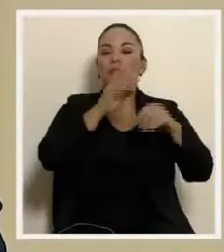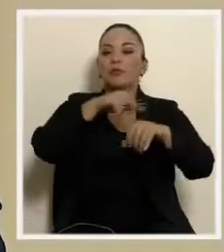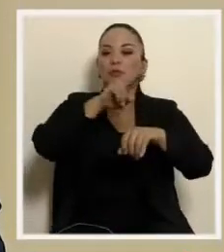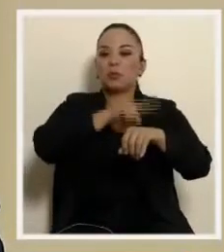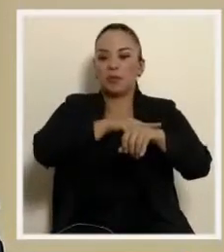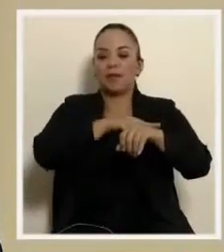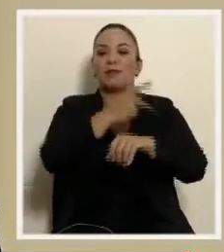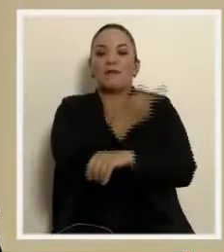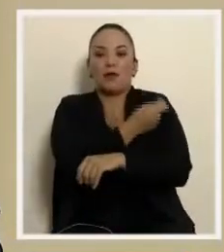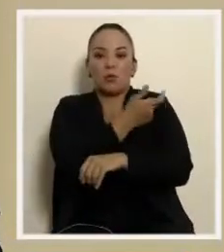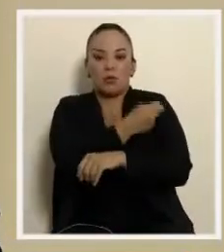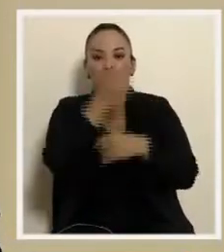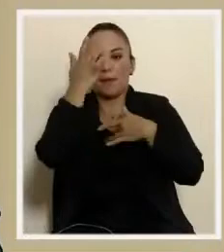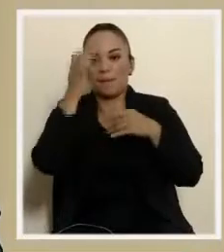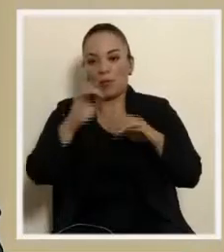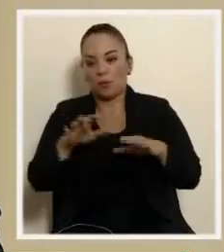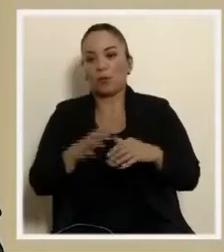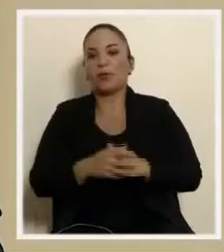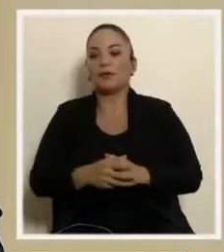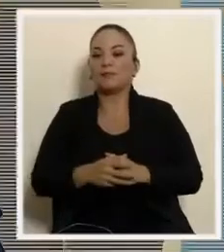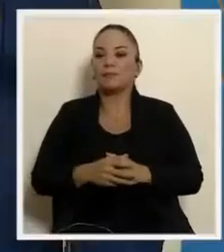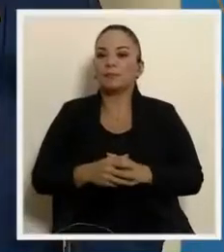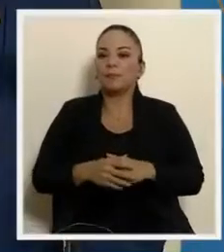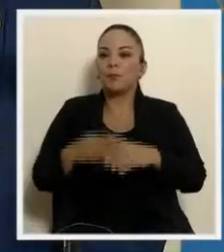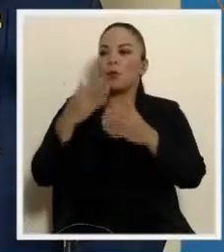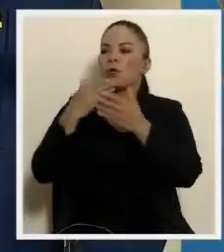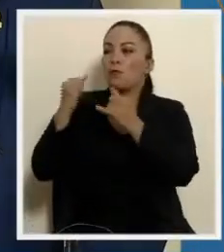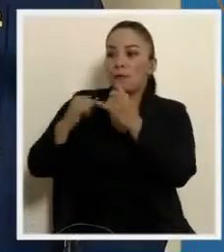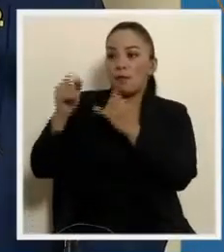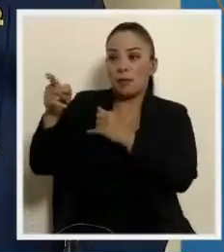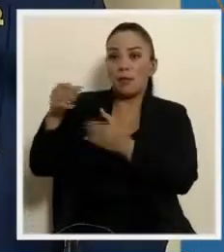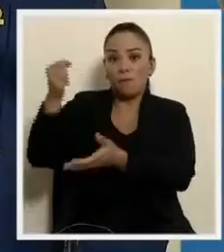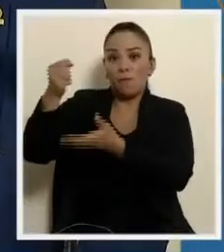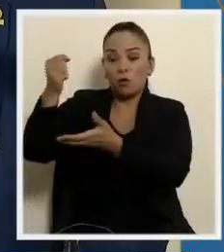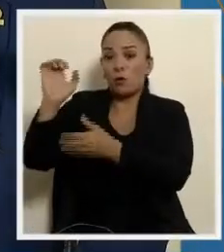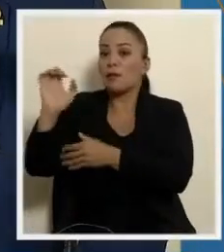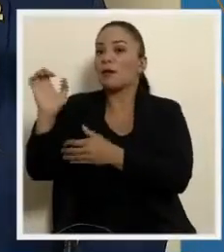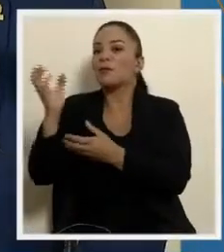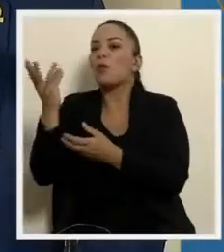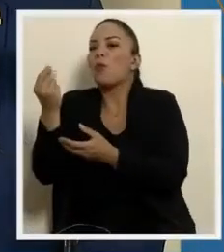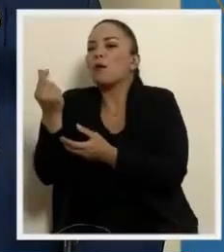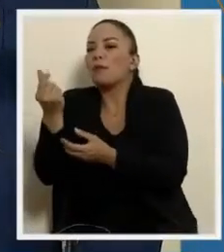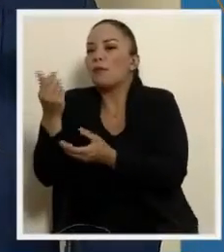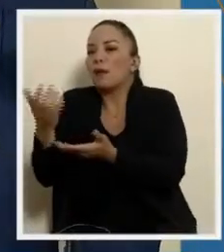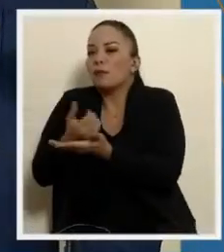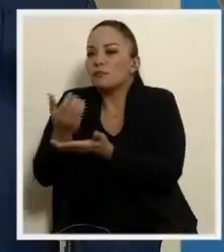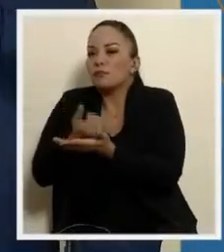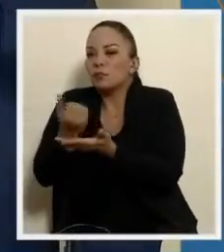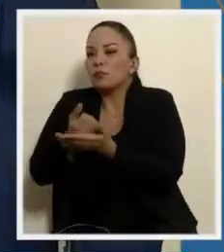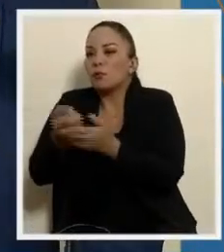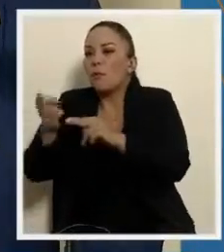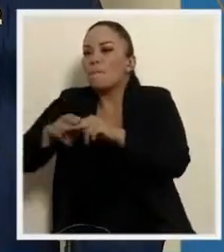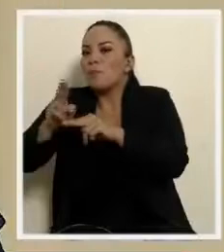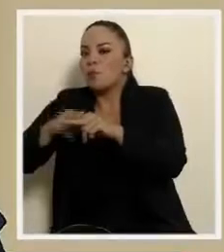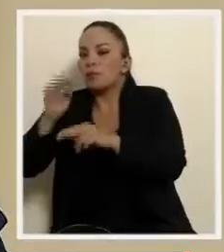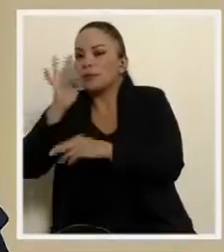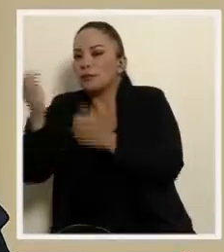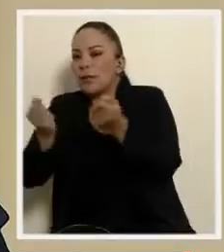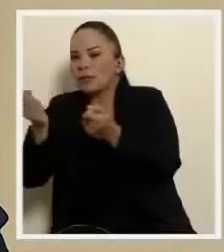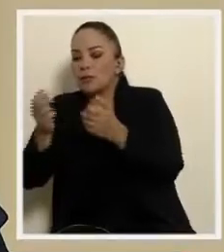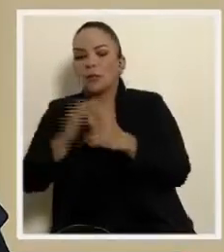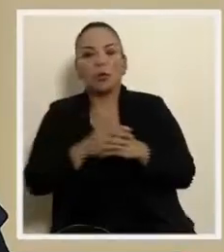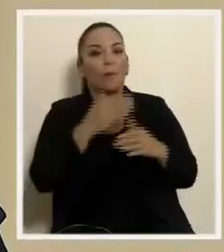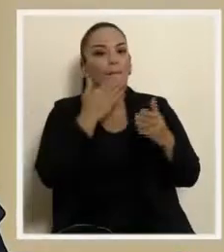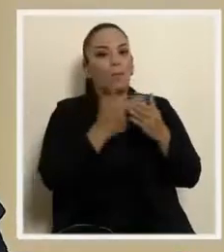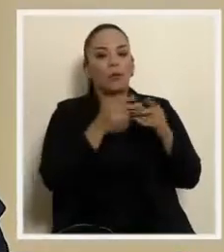Vacunación y Epidemiología. Okay. Y finalmente, con el Fondo de Emergencias, ¿cuánto dinero ha ingresado por parte de las multas de tránsito? Sí, en términos de las